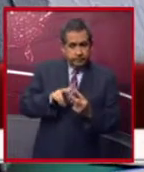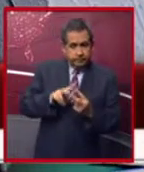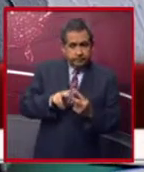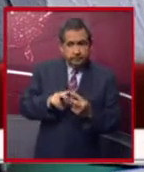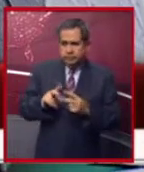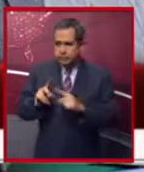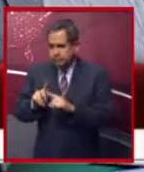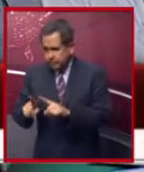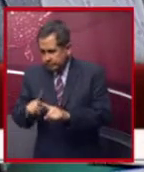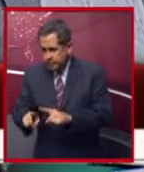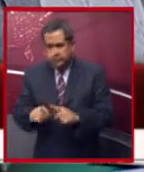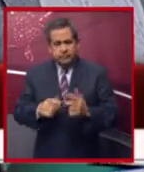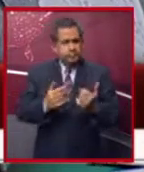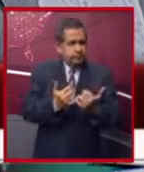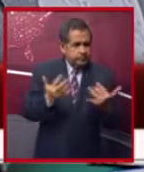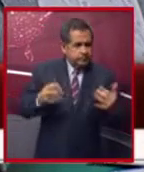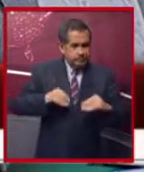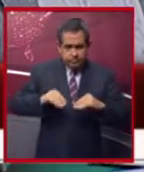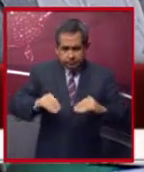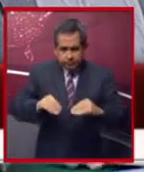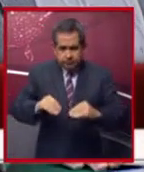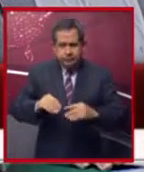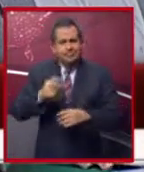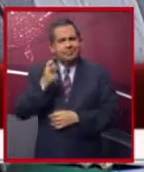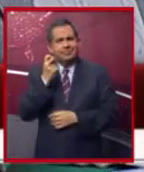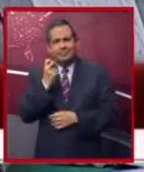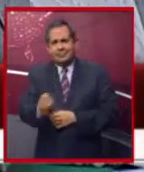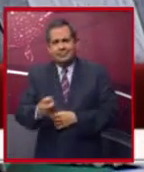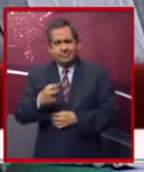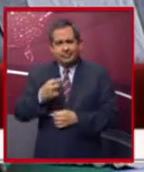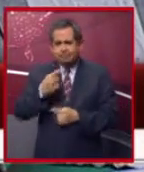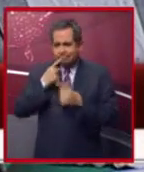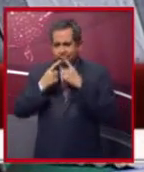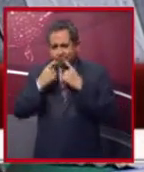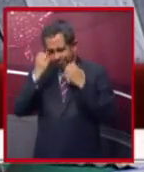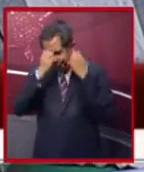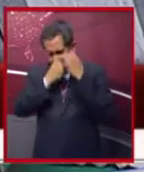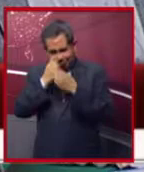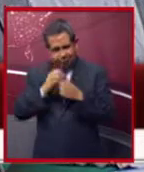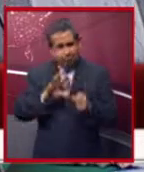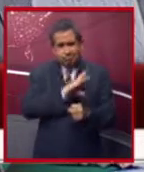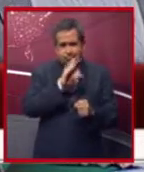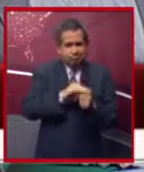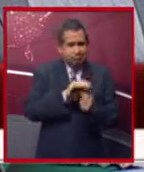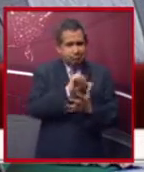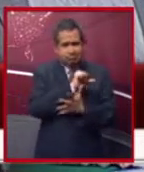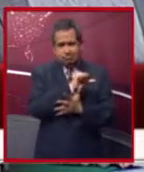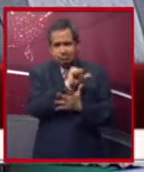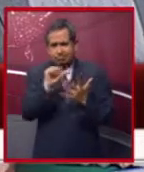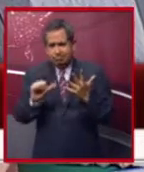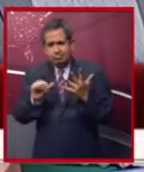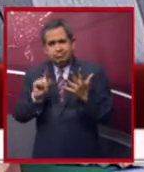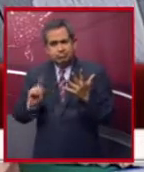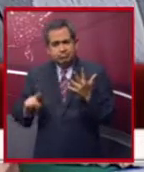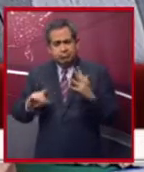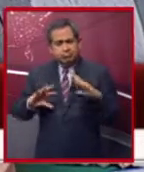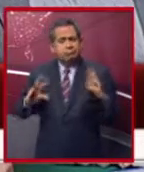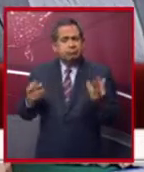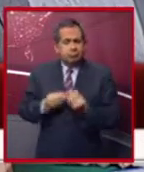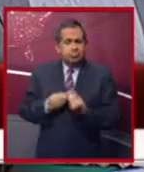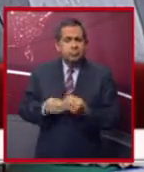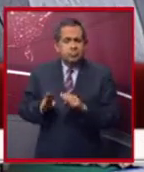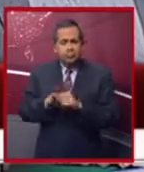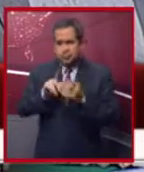dinamismo y diversidad, dan como resultado un ámbito de análisis complejo de cabo a rabo. Quiero decir, desde la definición misma